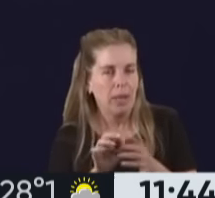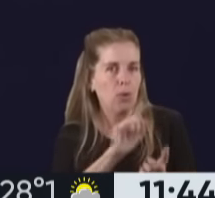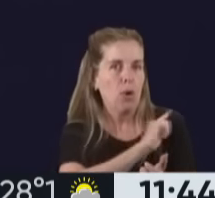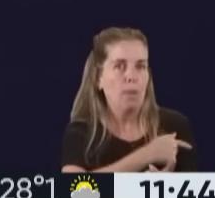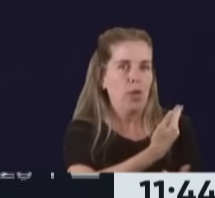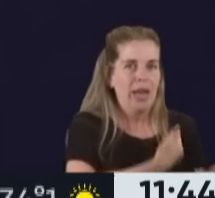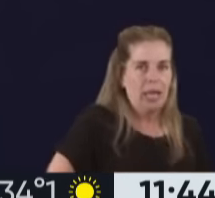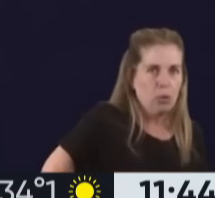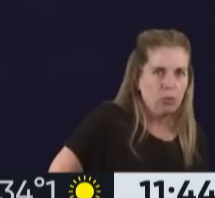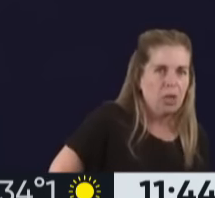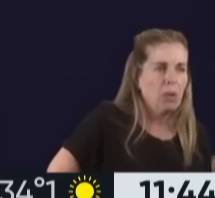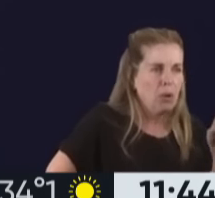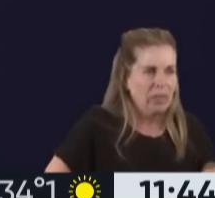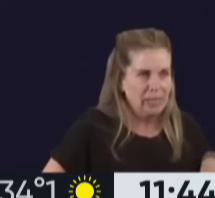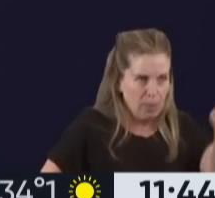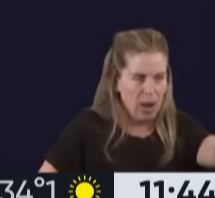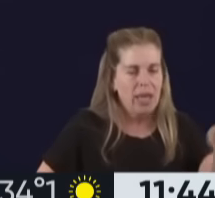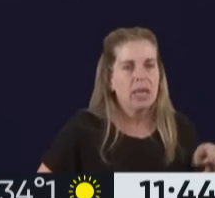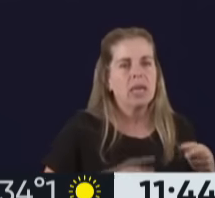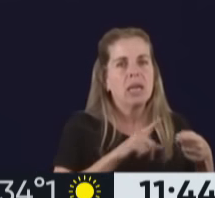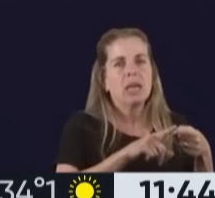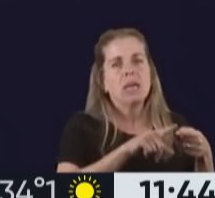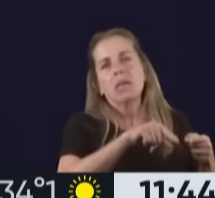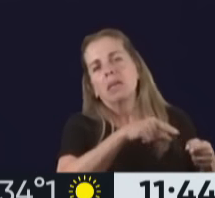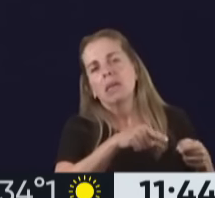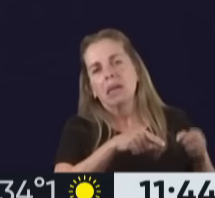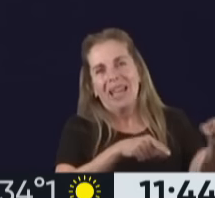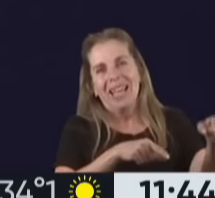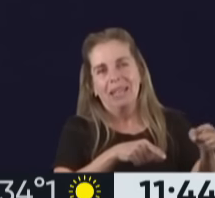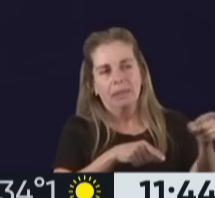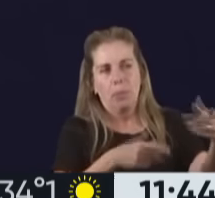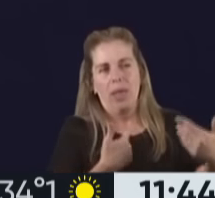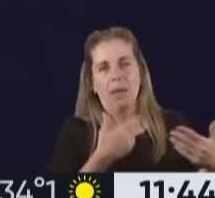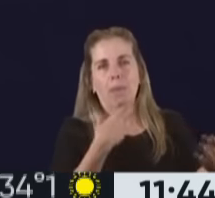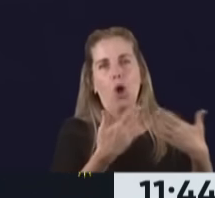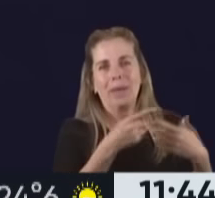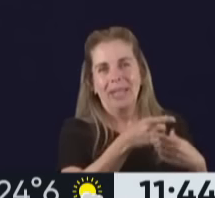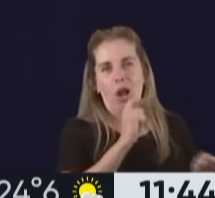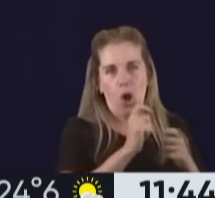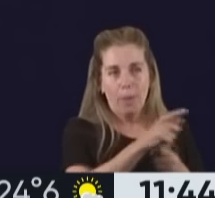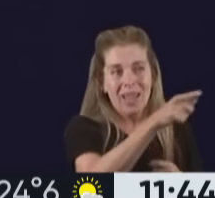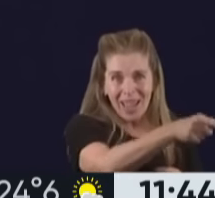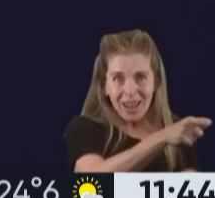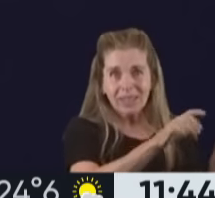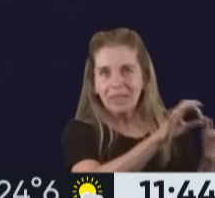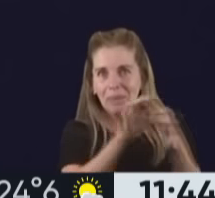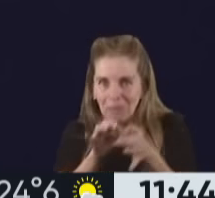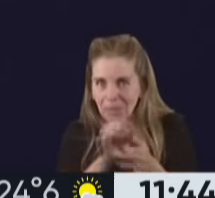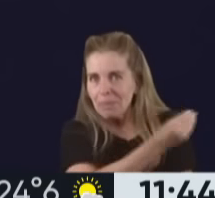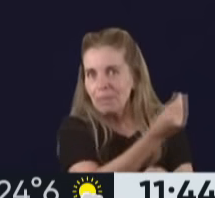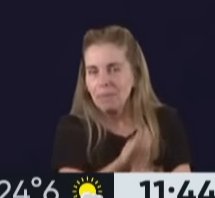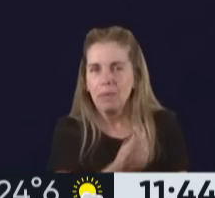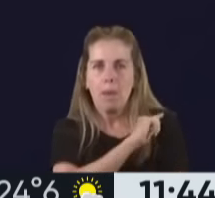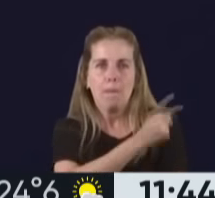y... ¿está acá? Sí. Después te puedes quedar charlando con los periodistas, que les encantan esas cosas. Que es el interlocutor entre el Poder